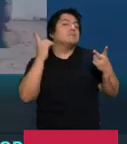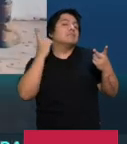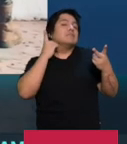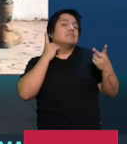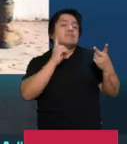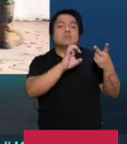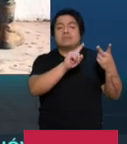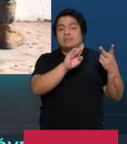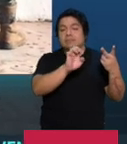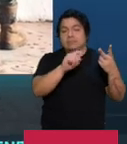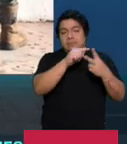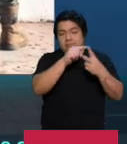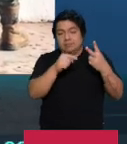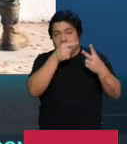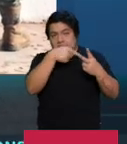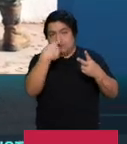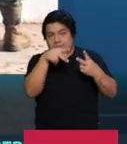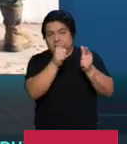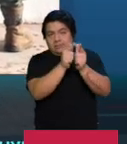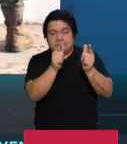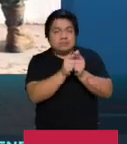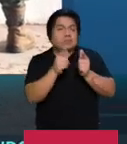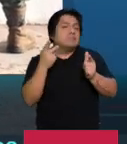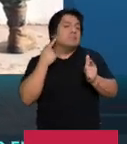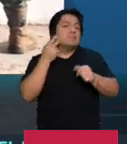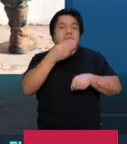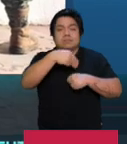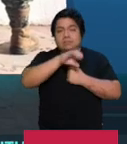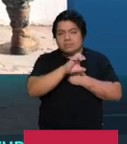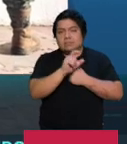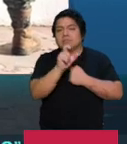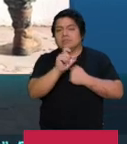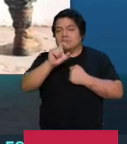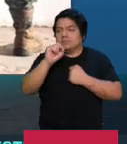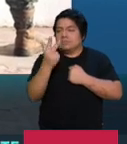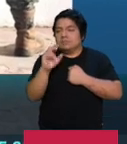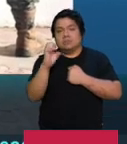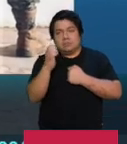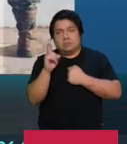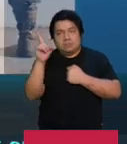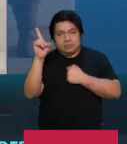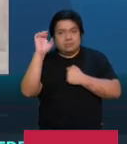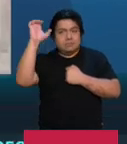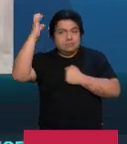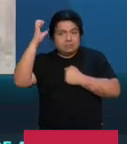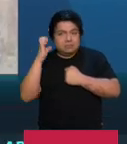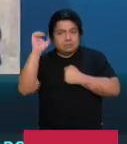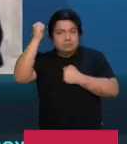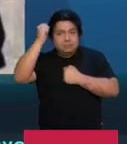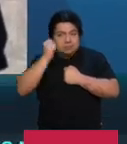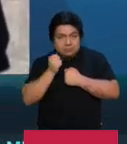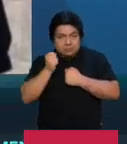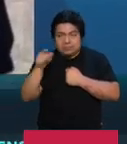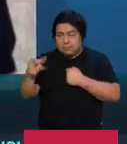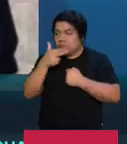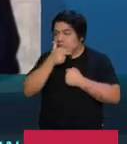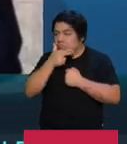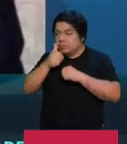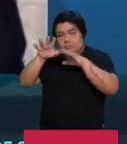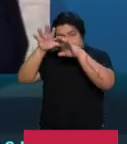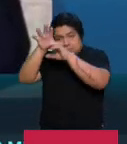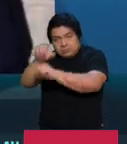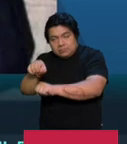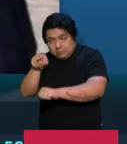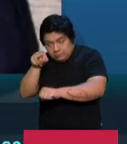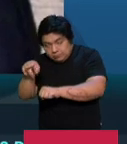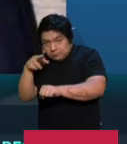Elizabeth Montoya Ojeda de Movimiento Ciudadano, esto el pasado 28 de enero en Culiacán, Sinaloa. Detalló que el detenido es identificado